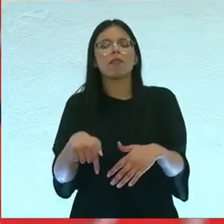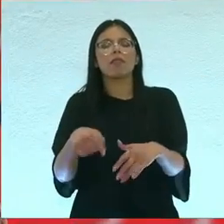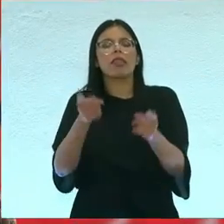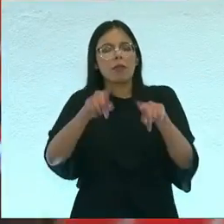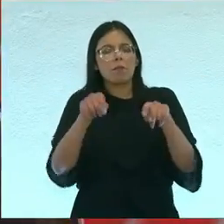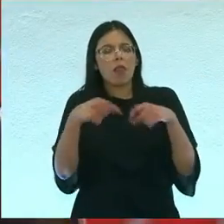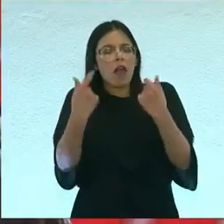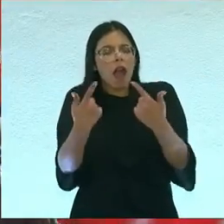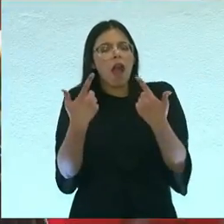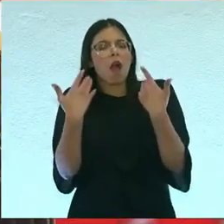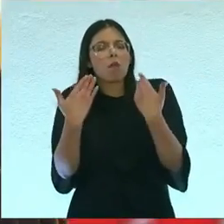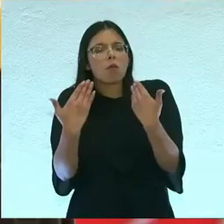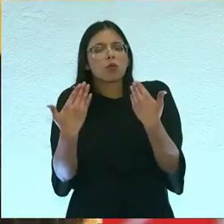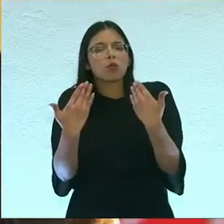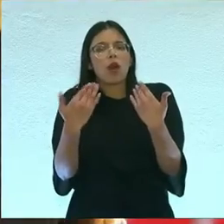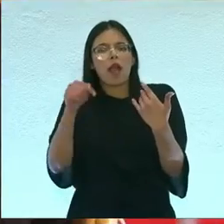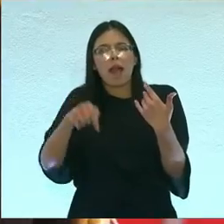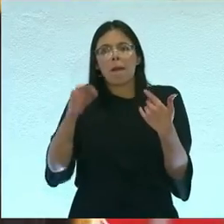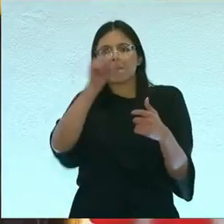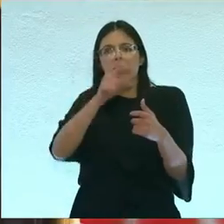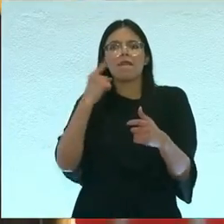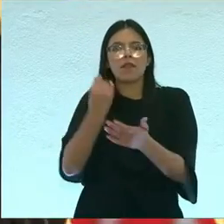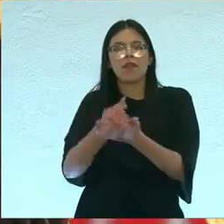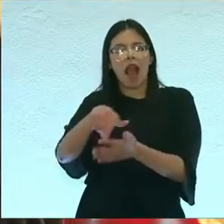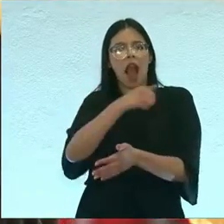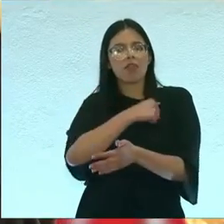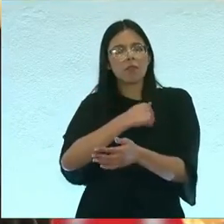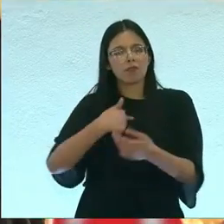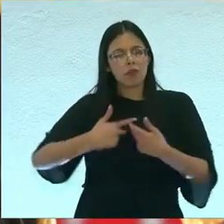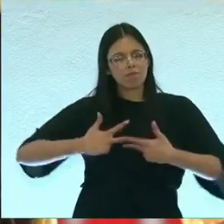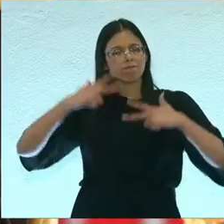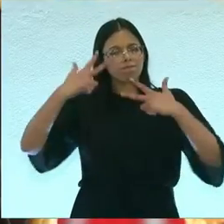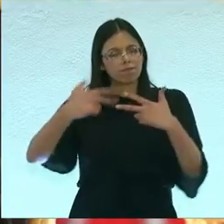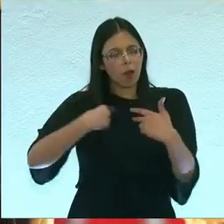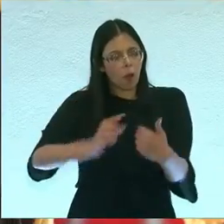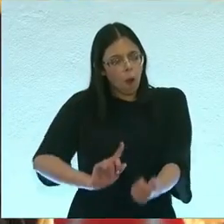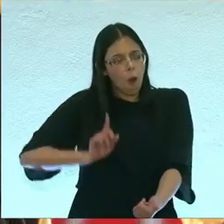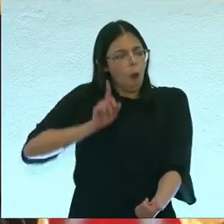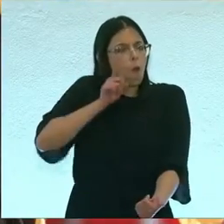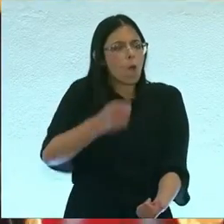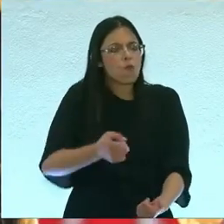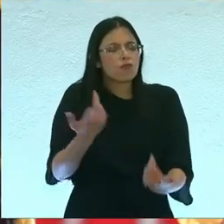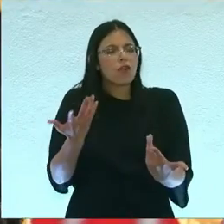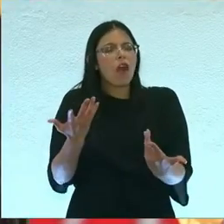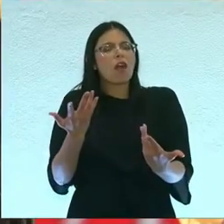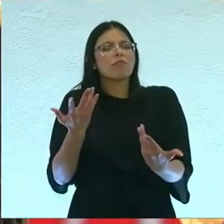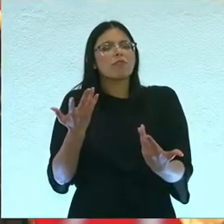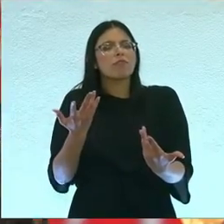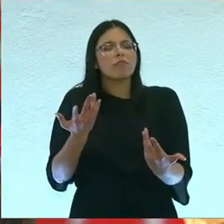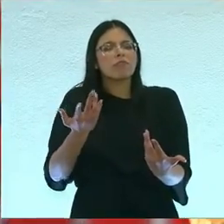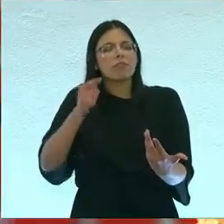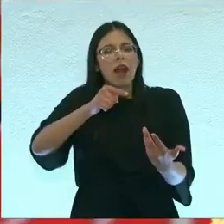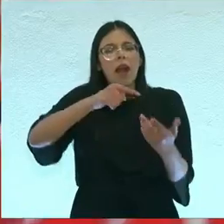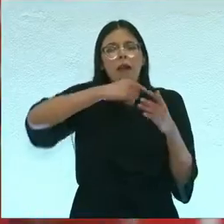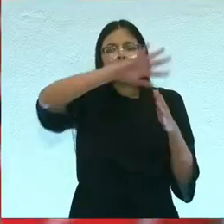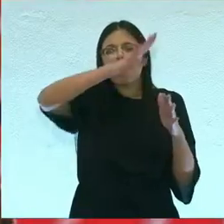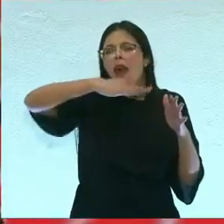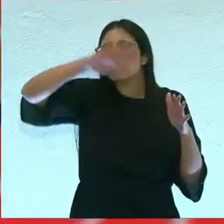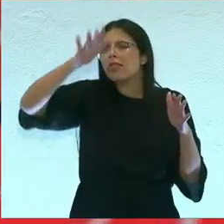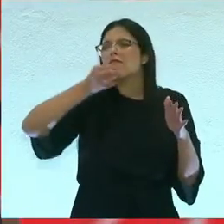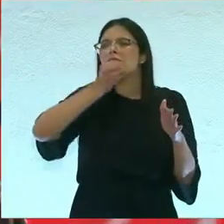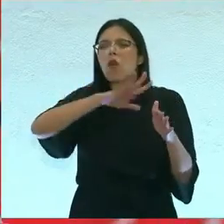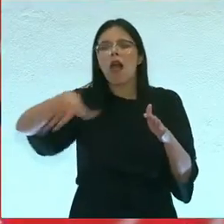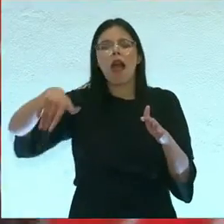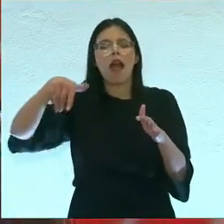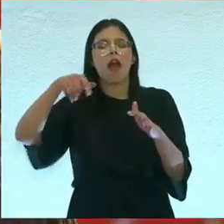de que los catamarqueños digan con orgullo que además de esos paisajes de catamarca con